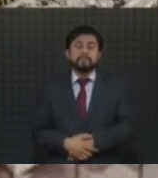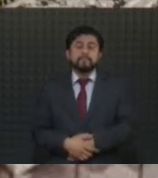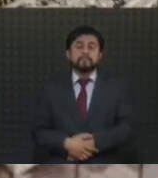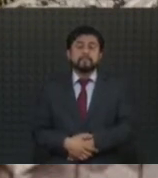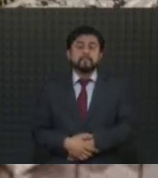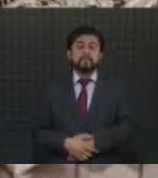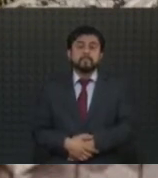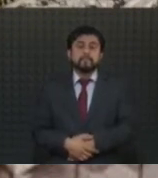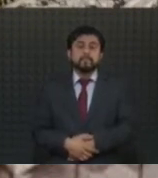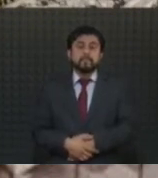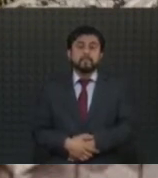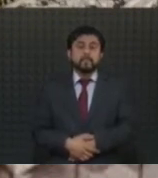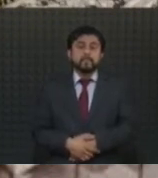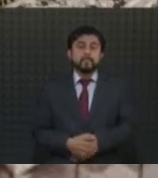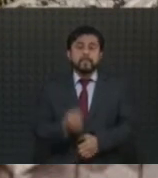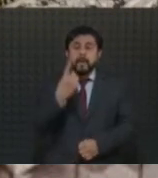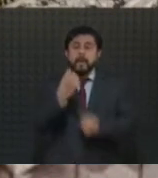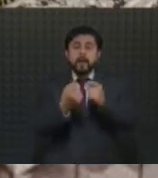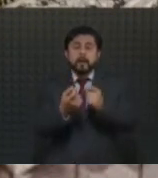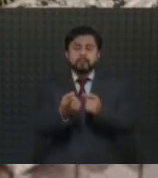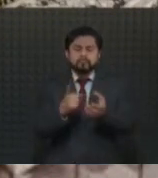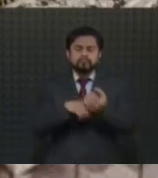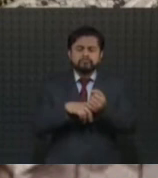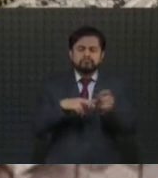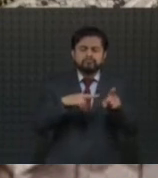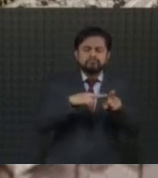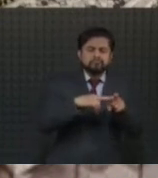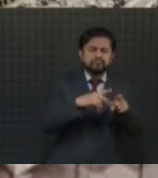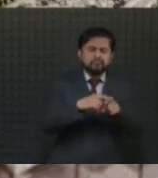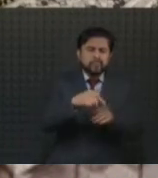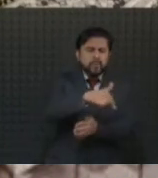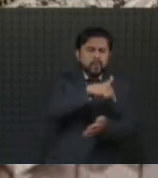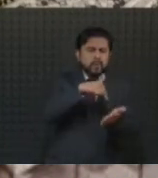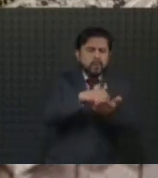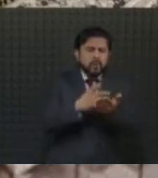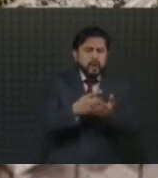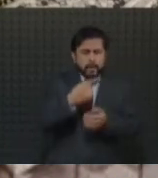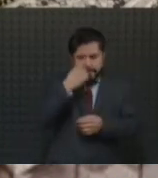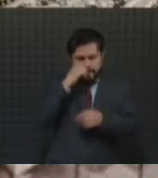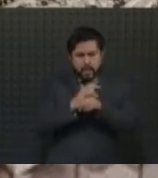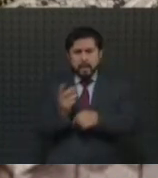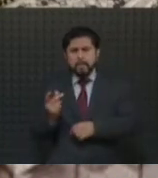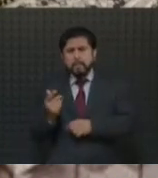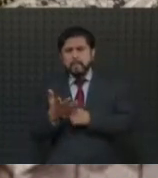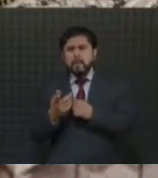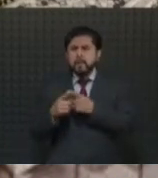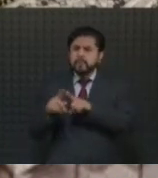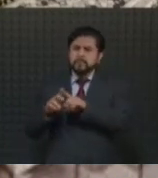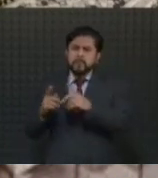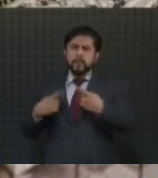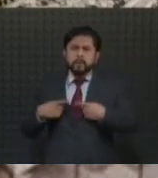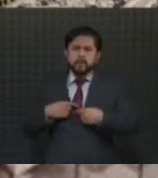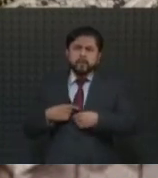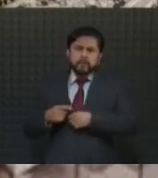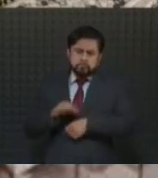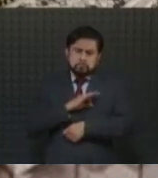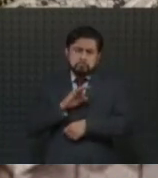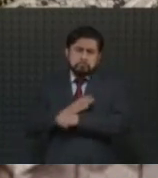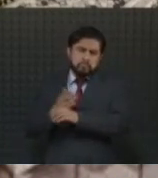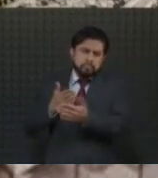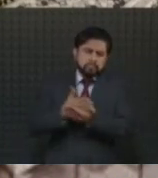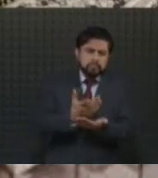Adelante, zonas de mascotas, siempre un espacio que se diseña en conjunto con la ciudadanía y se entienden las